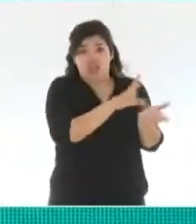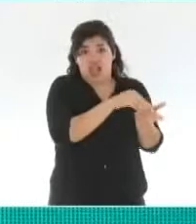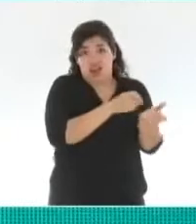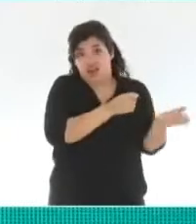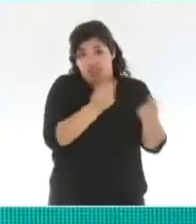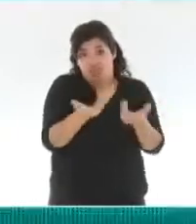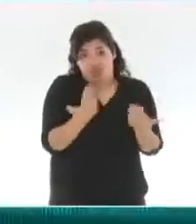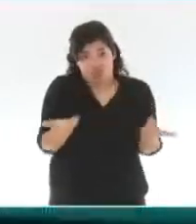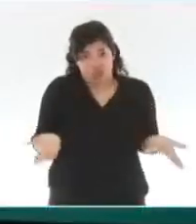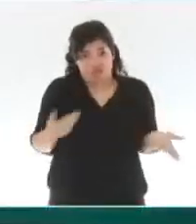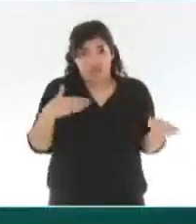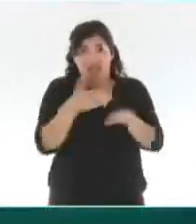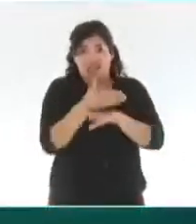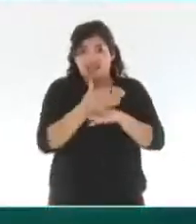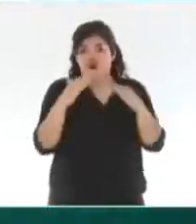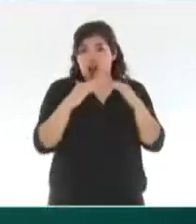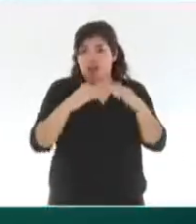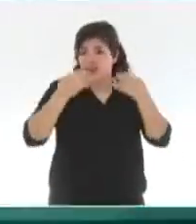gracias muchas gracias y ahora Agustín